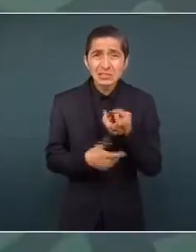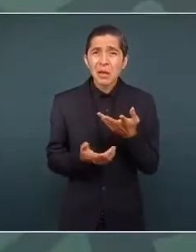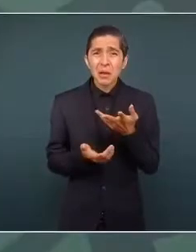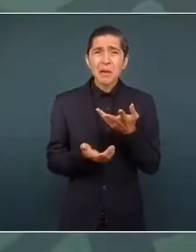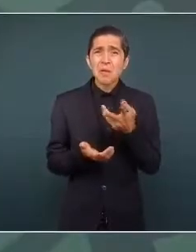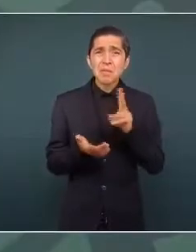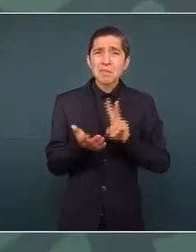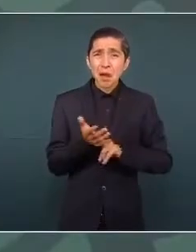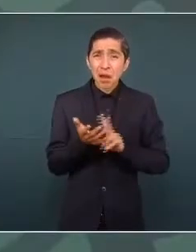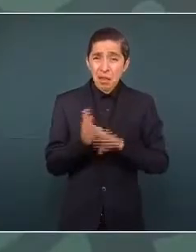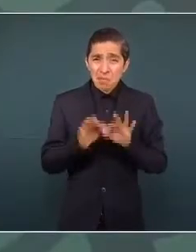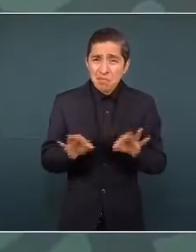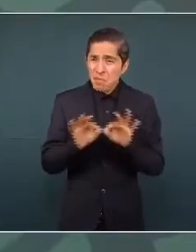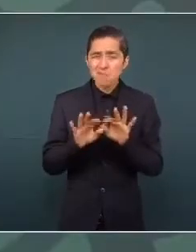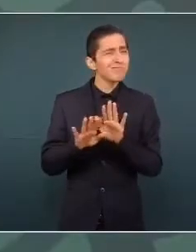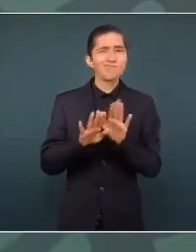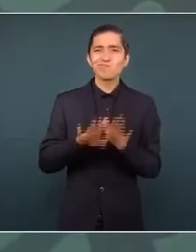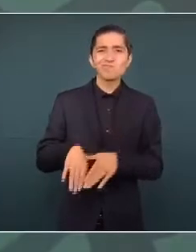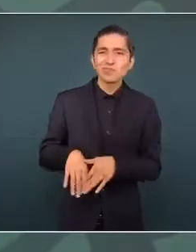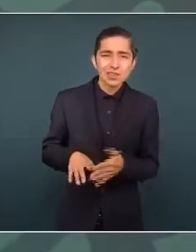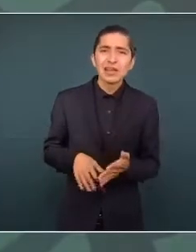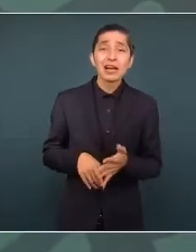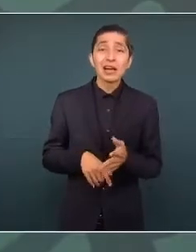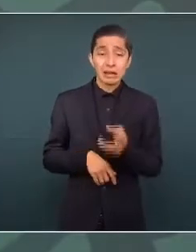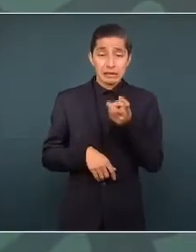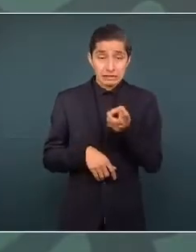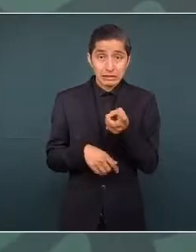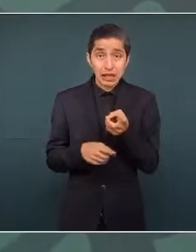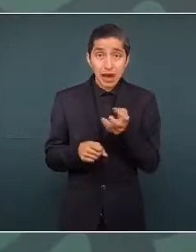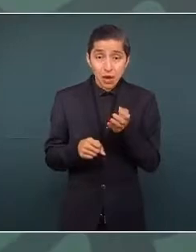valen la pena. Pero esto que estamos haciendo,